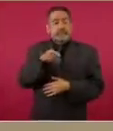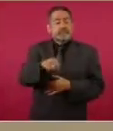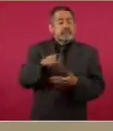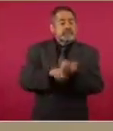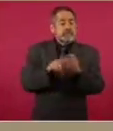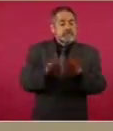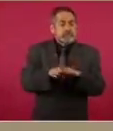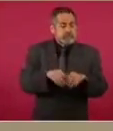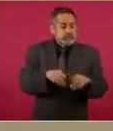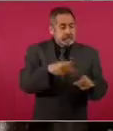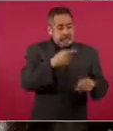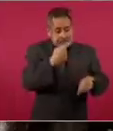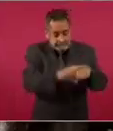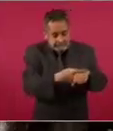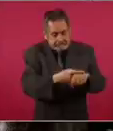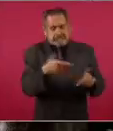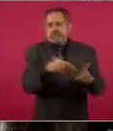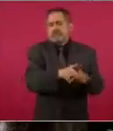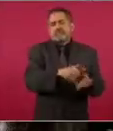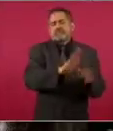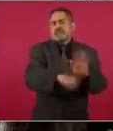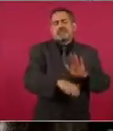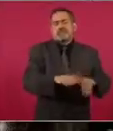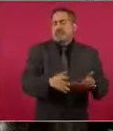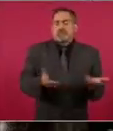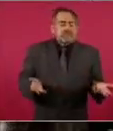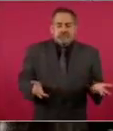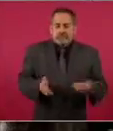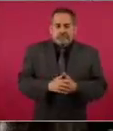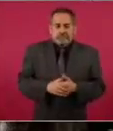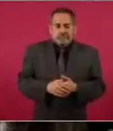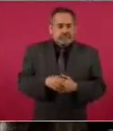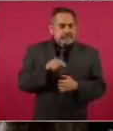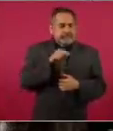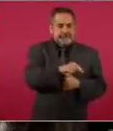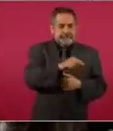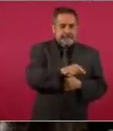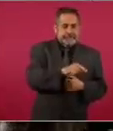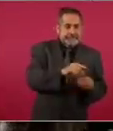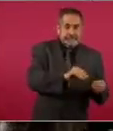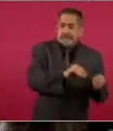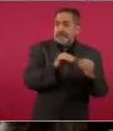inmediatamente sacrificadas, por lo tanto, nunca entran al mercado.